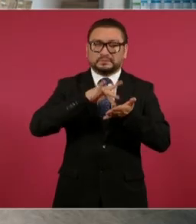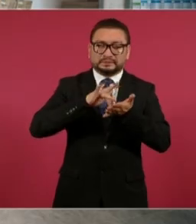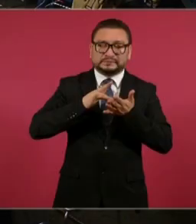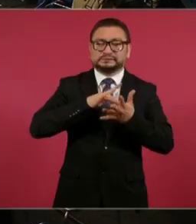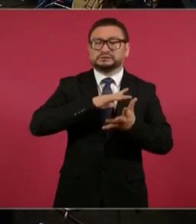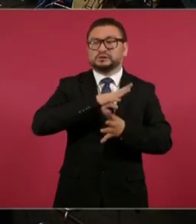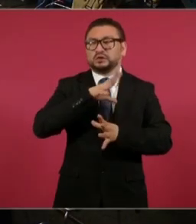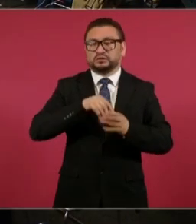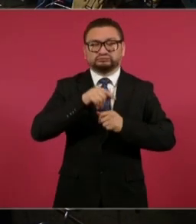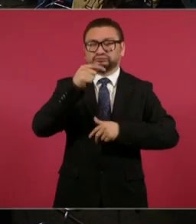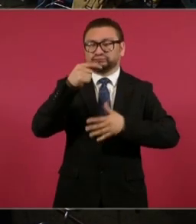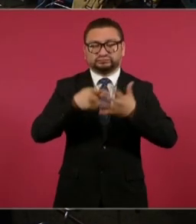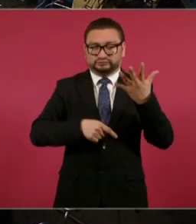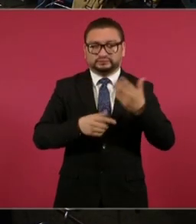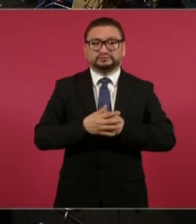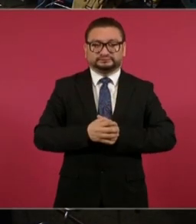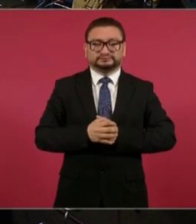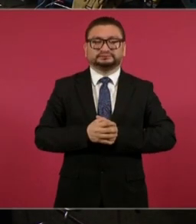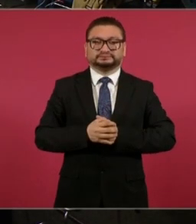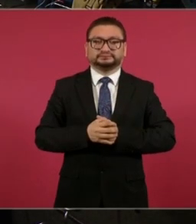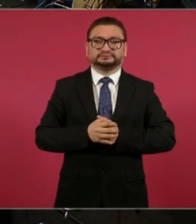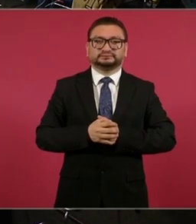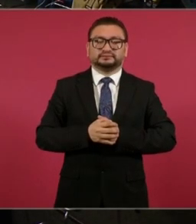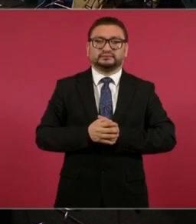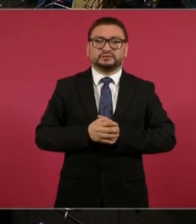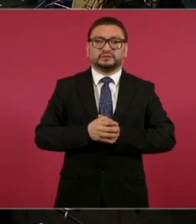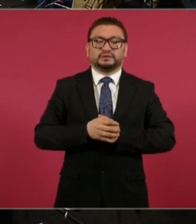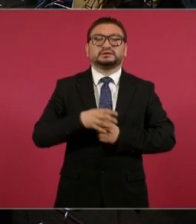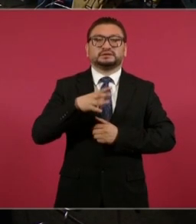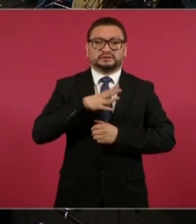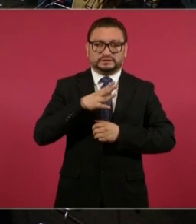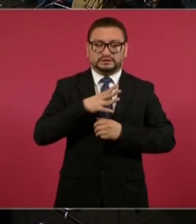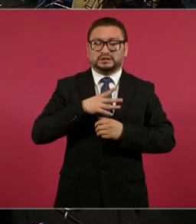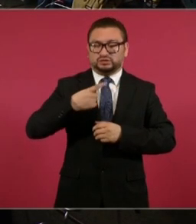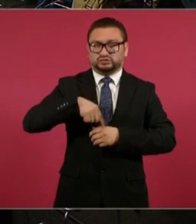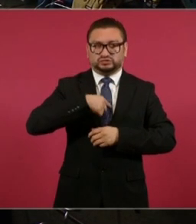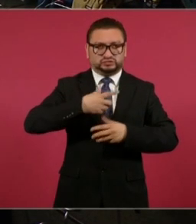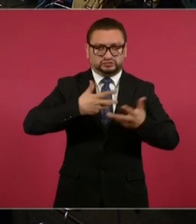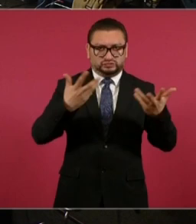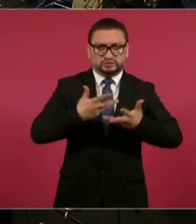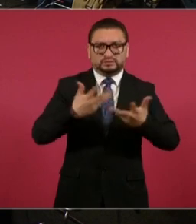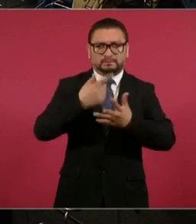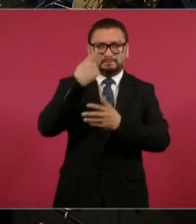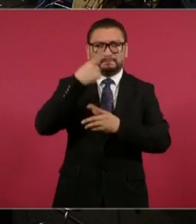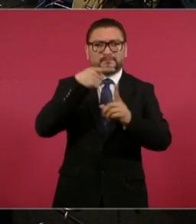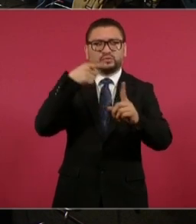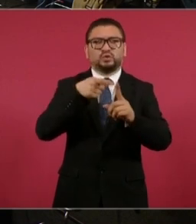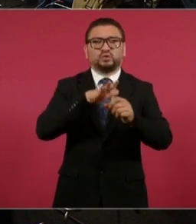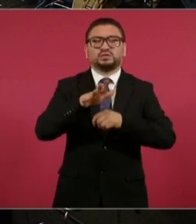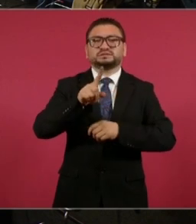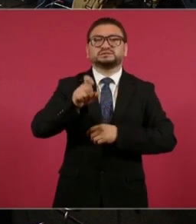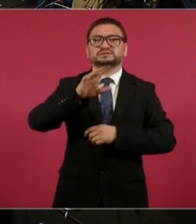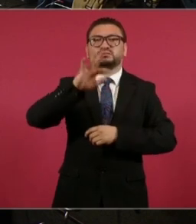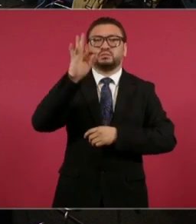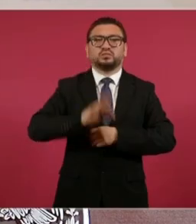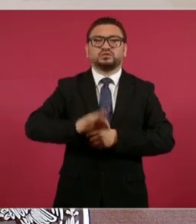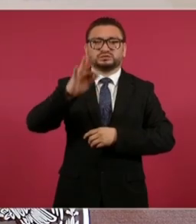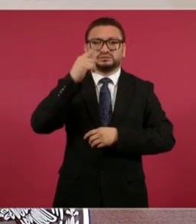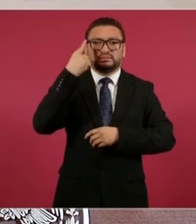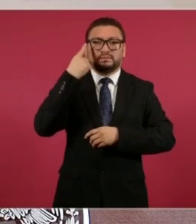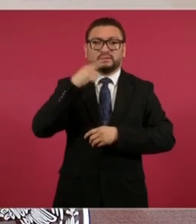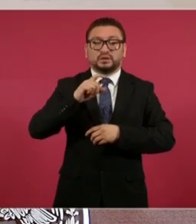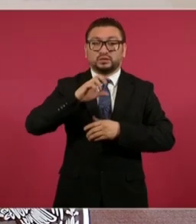se se se adquirieron eh estamos llevando a cabo algunas acciones para lograr el 100% de las recetas